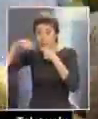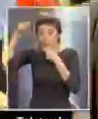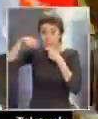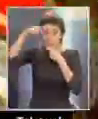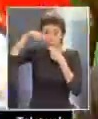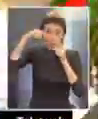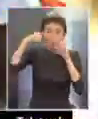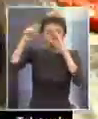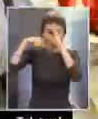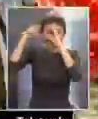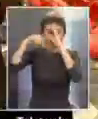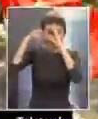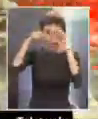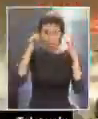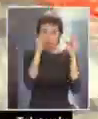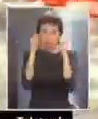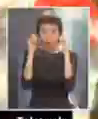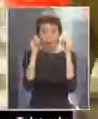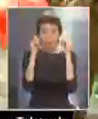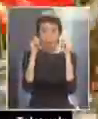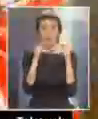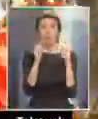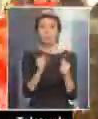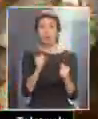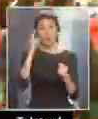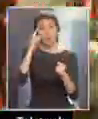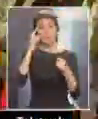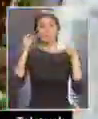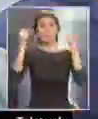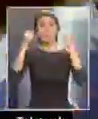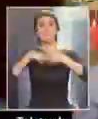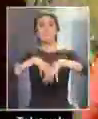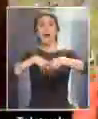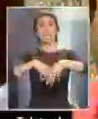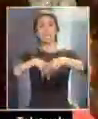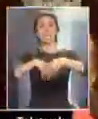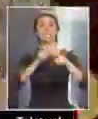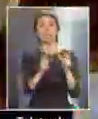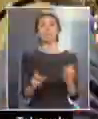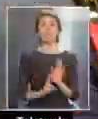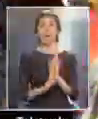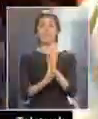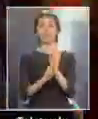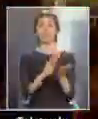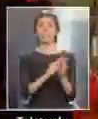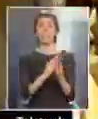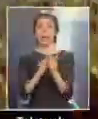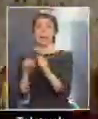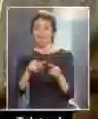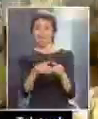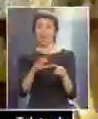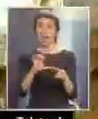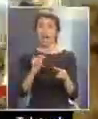una, lo que se podría haber generado como una manifestación precisamente de quienes son representantes de estas etnias. A un